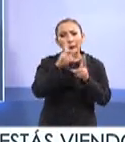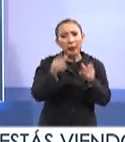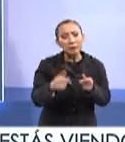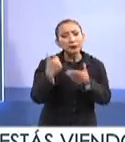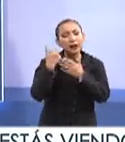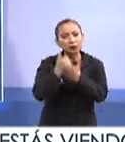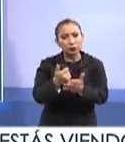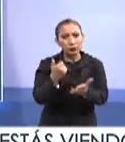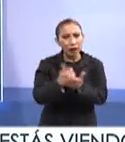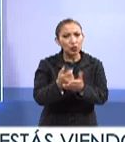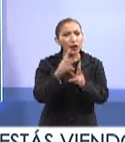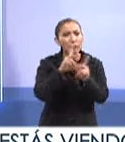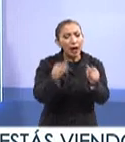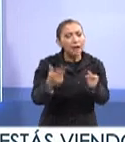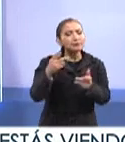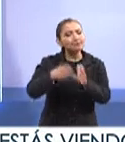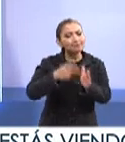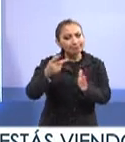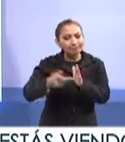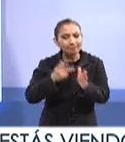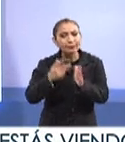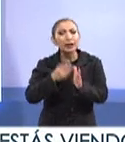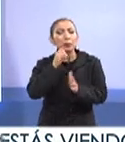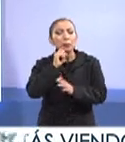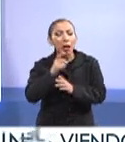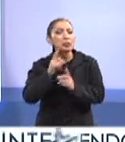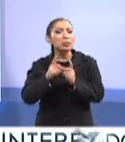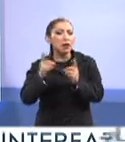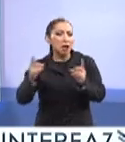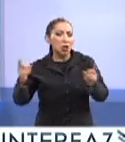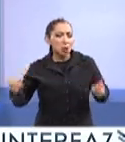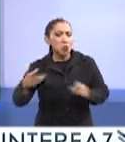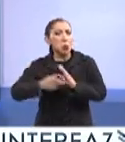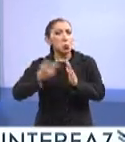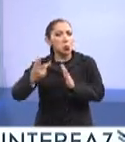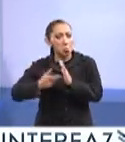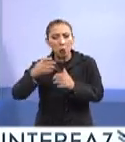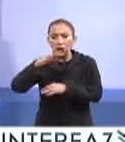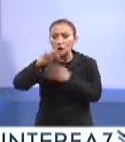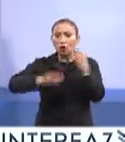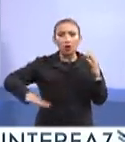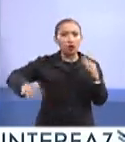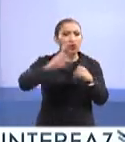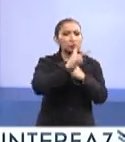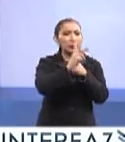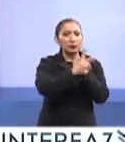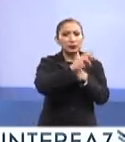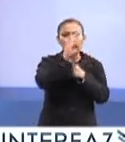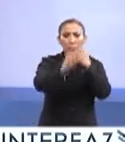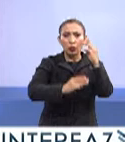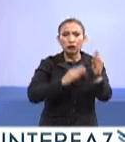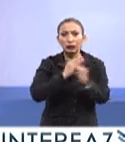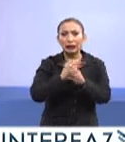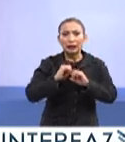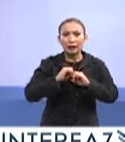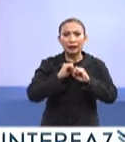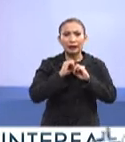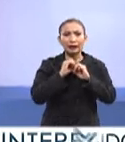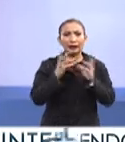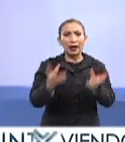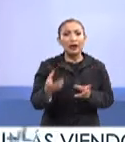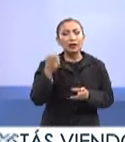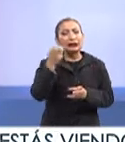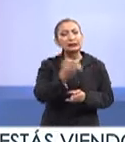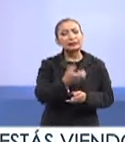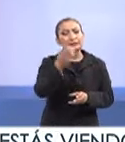para buscar una paz sustentable, también un desarrollo sustentable en todas las sociedades del mundo, y por supuesto